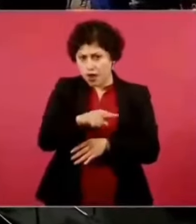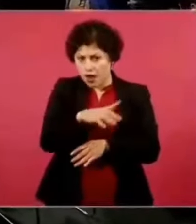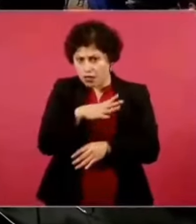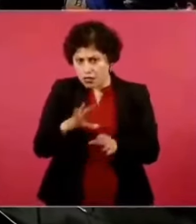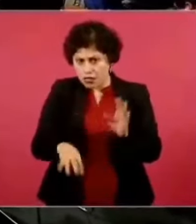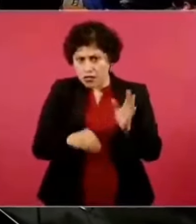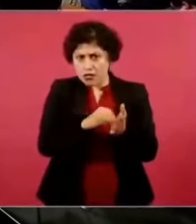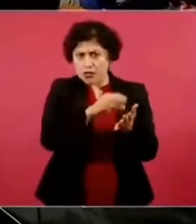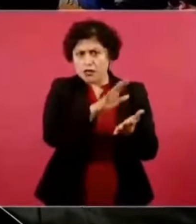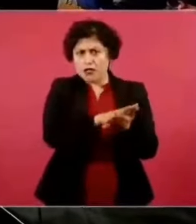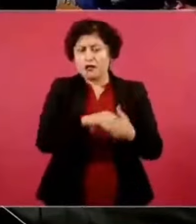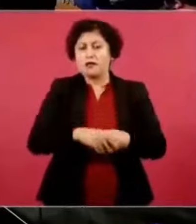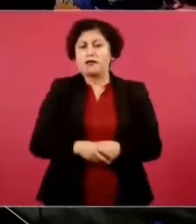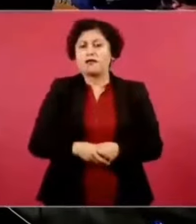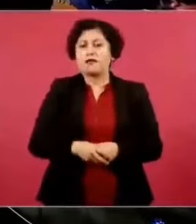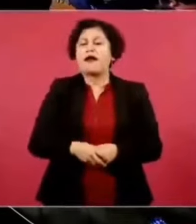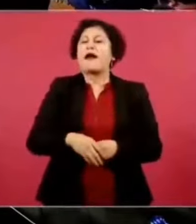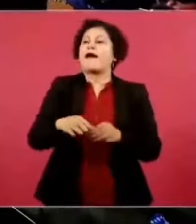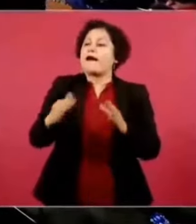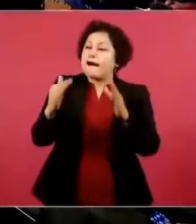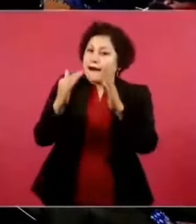La casa en Manzanillo.